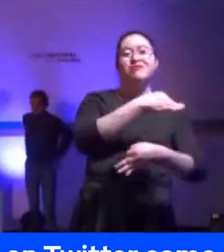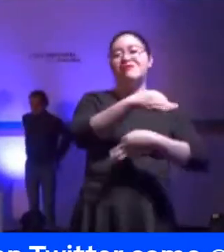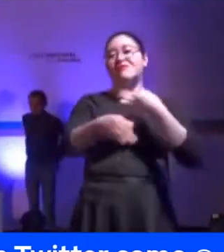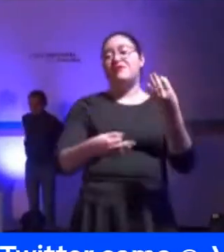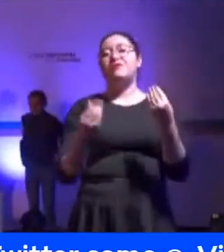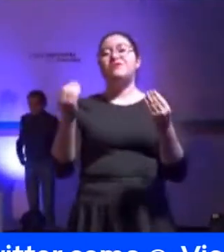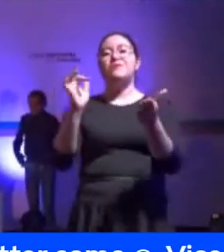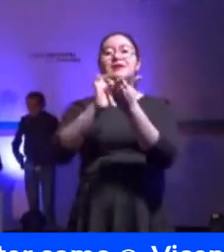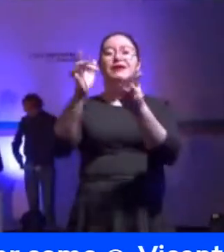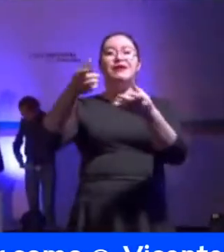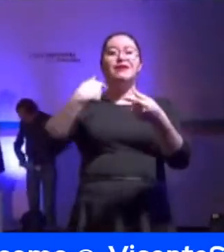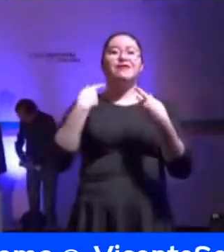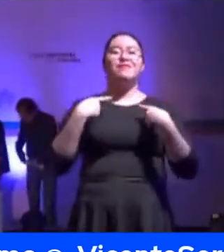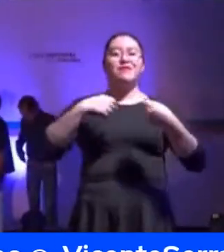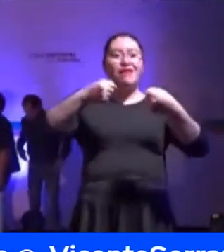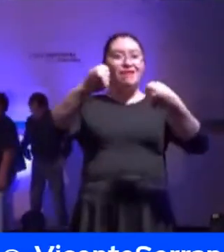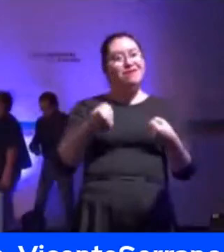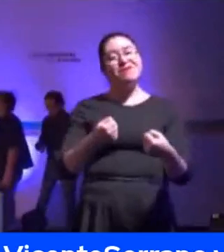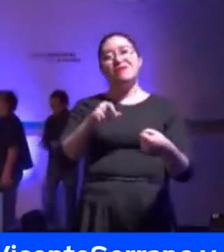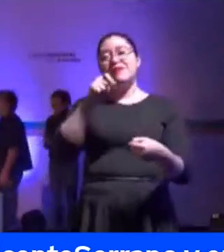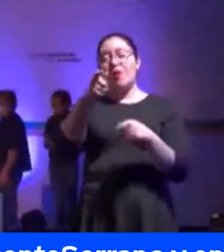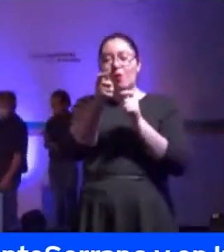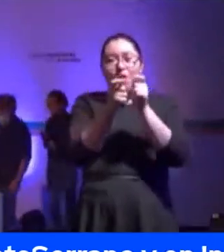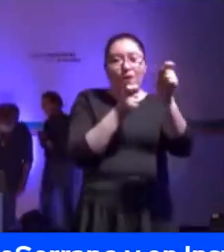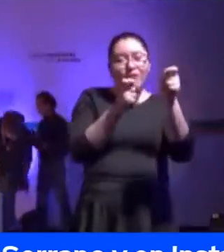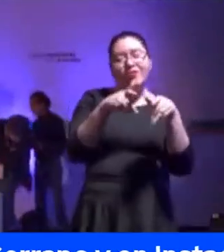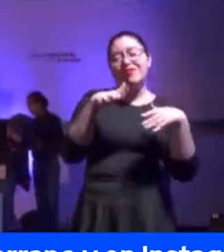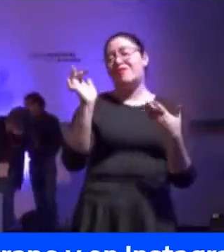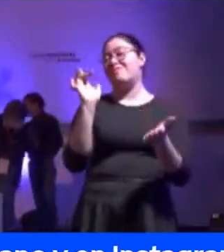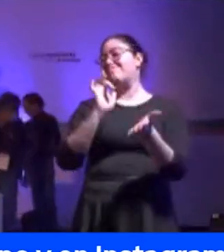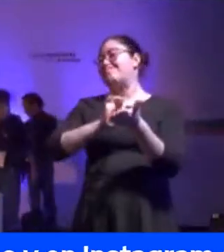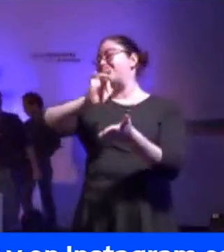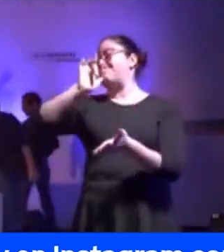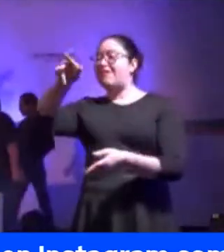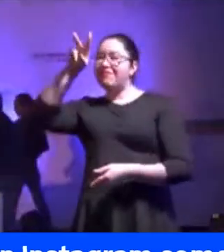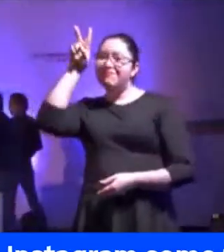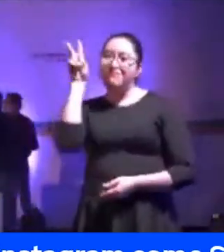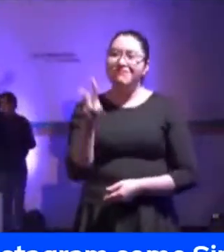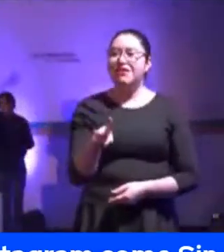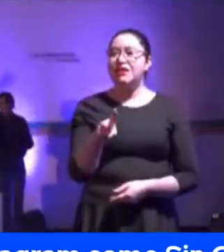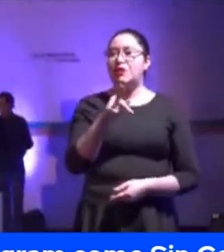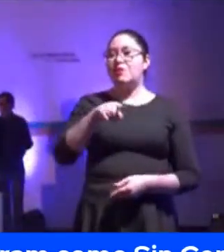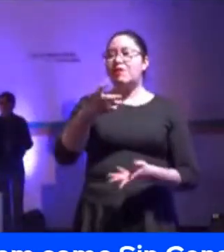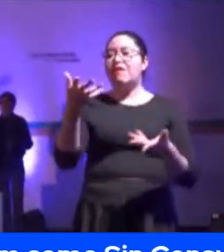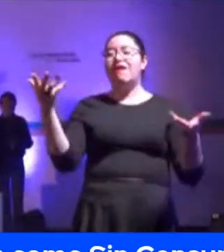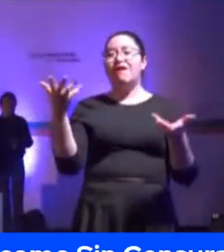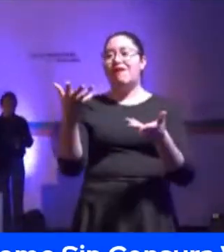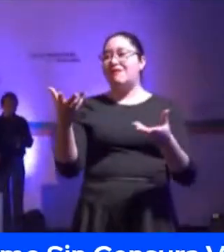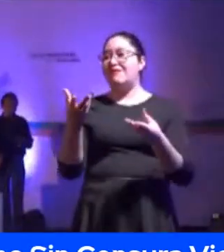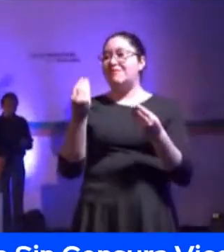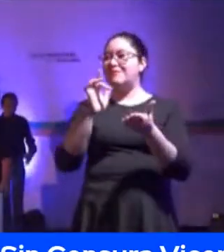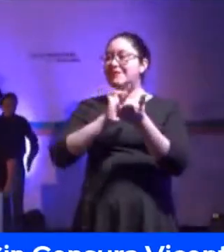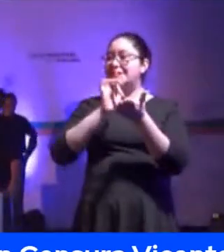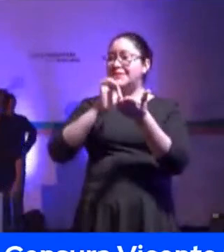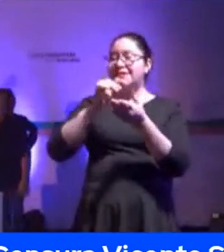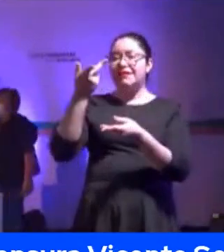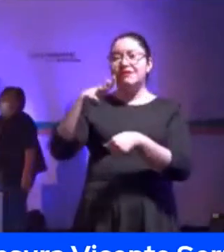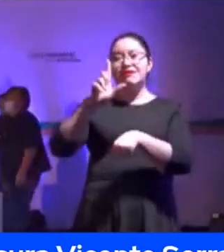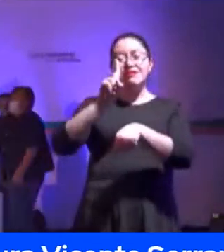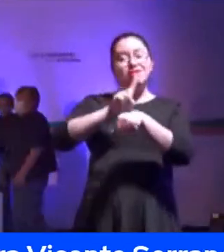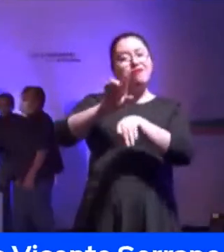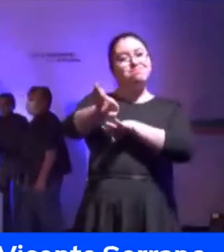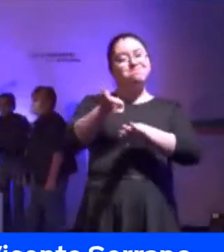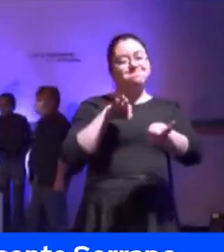gracias, seguridad, gente de control, de verdad, gracias por todo lo que hicieron durante estos 10 días de